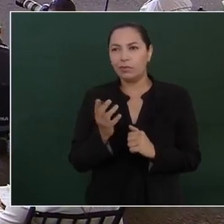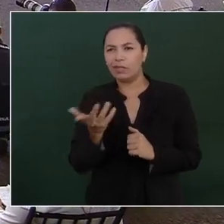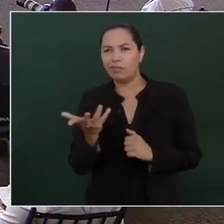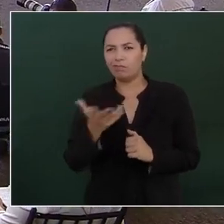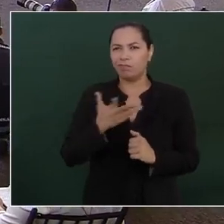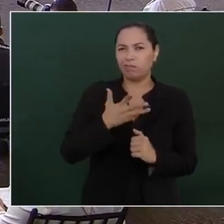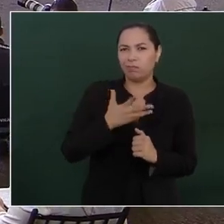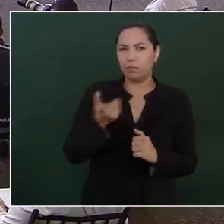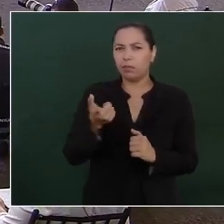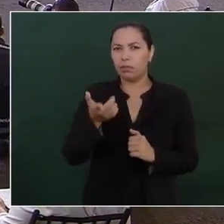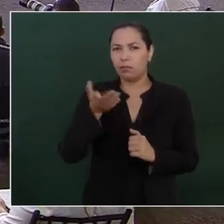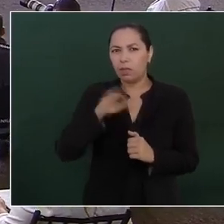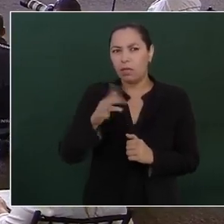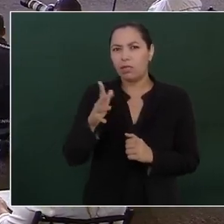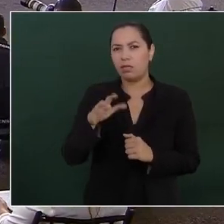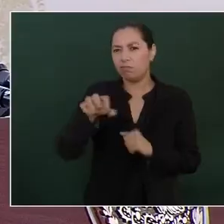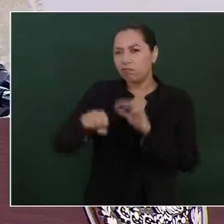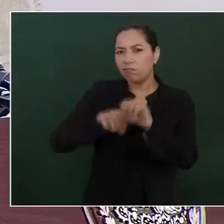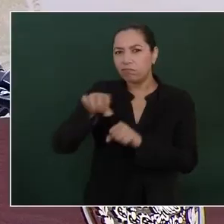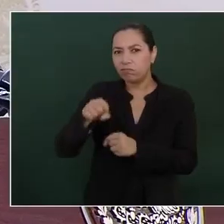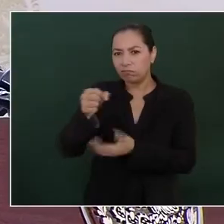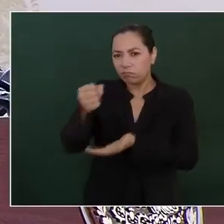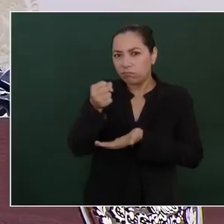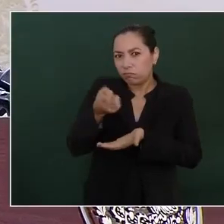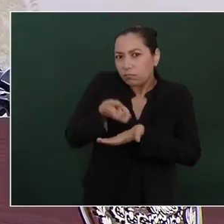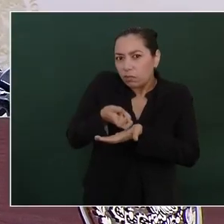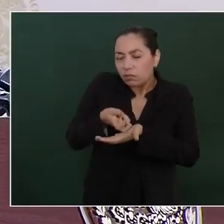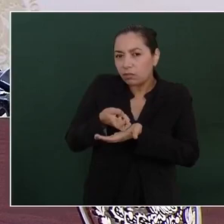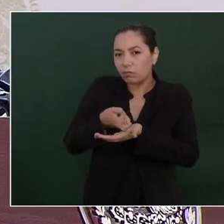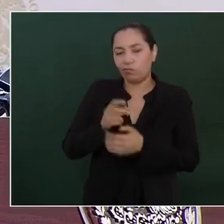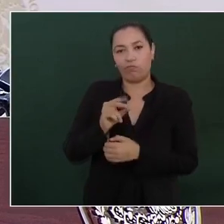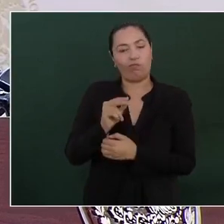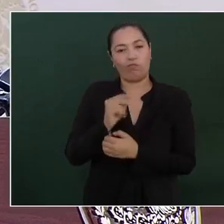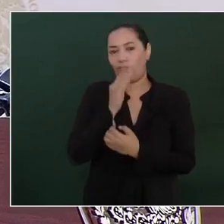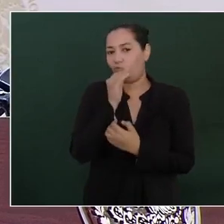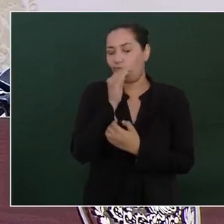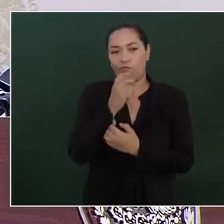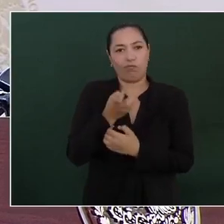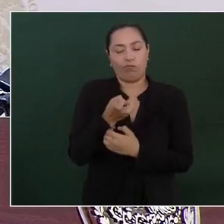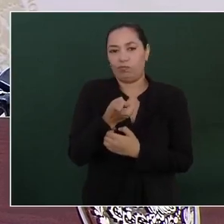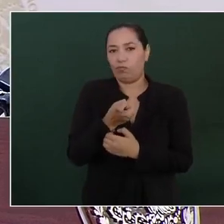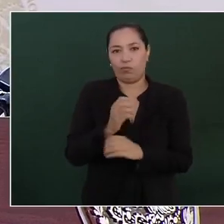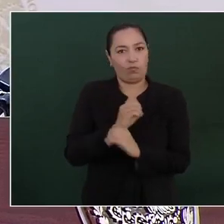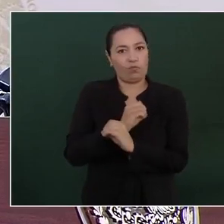qué hacer mal uso del presupuesto público.